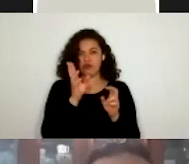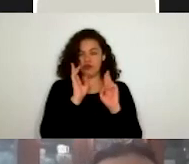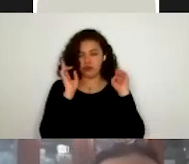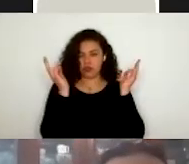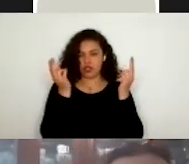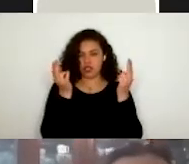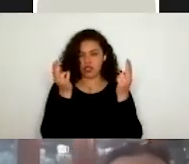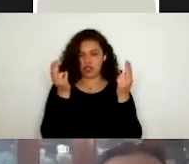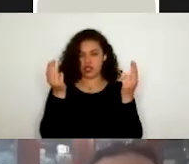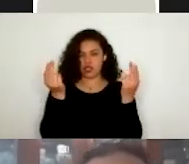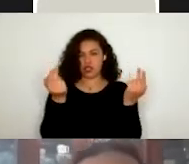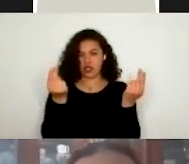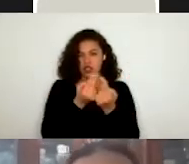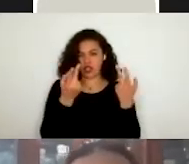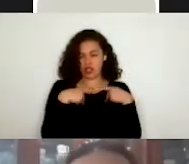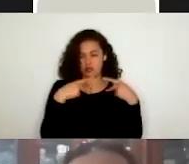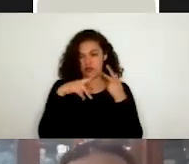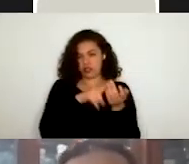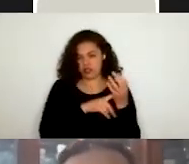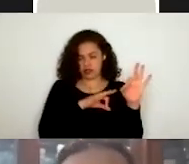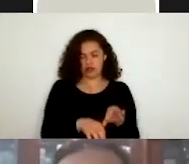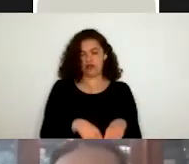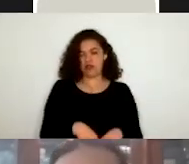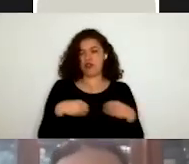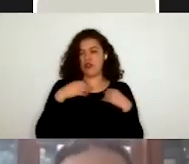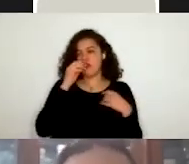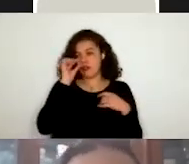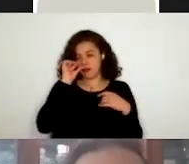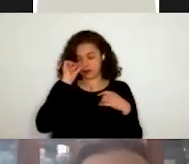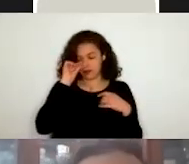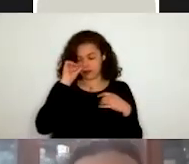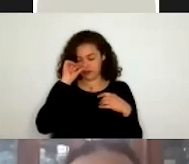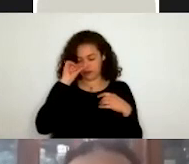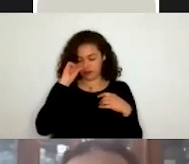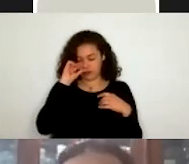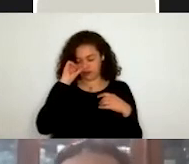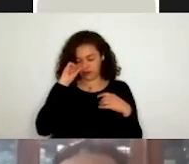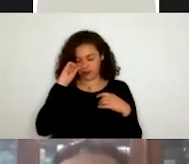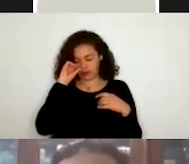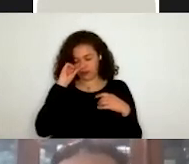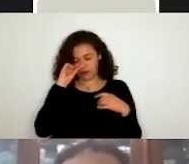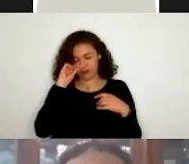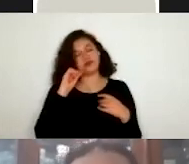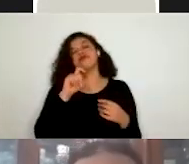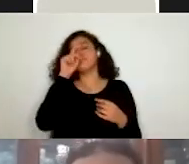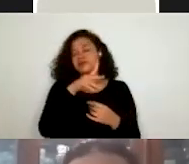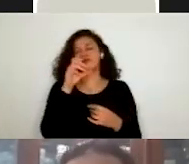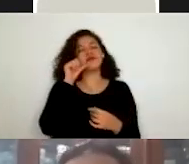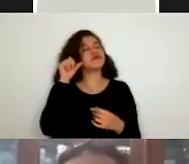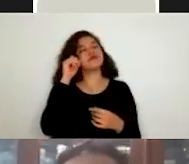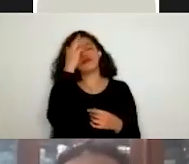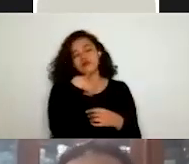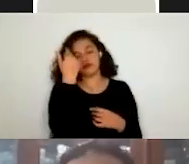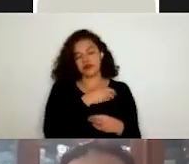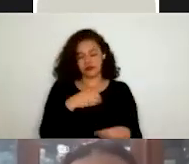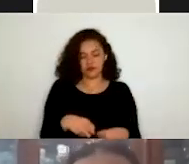conjuntos habitacionales. Y veíamos también un tema muy importante, unos puntos muy importantes. Los programas internos